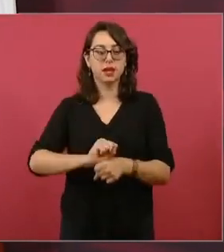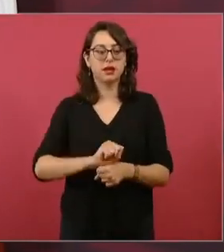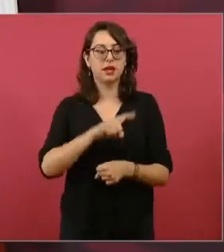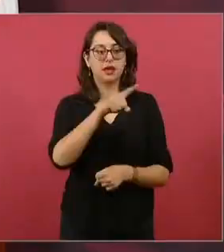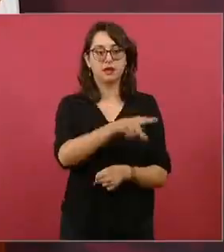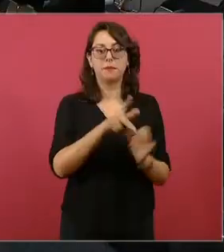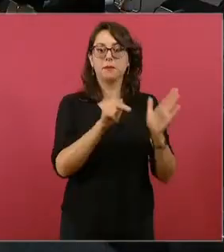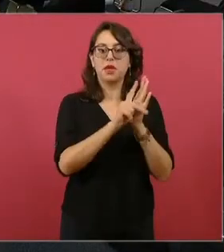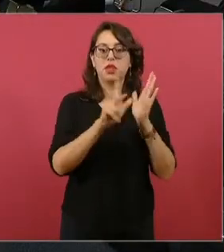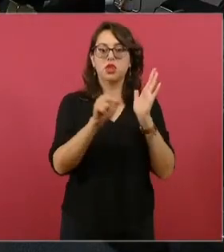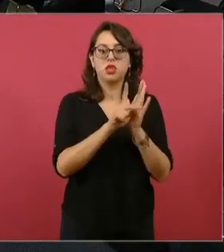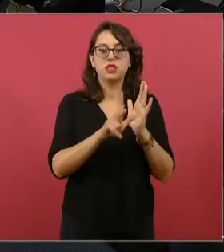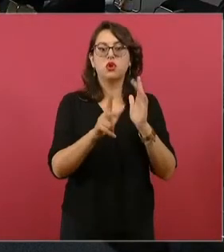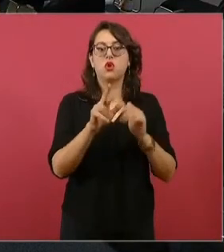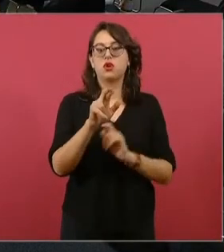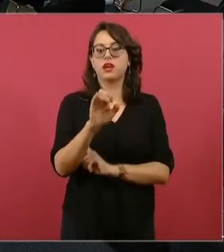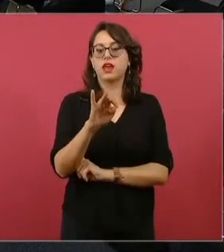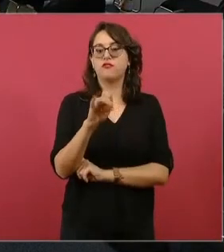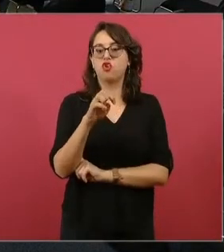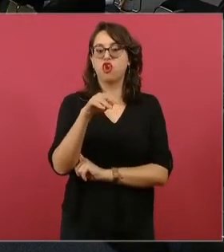hubo